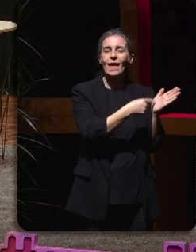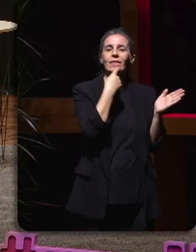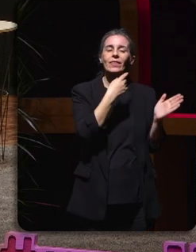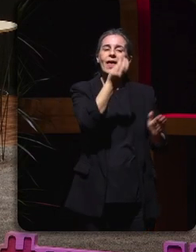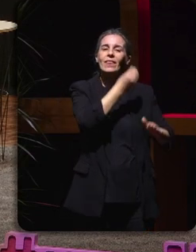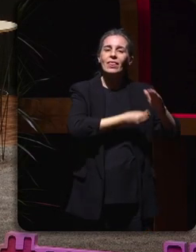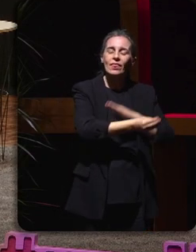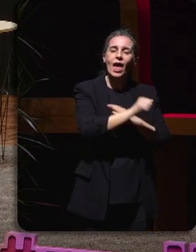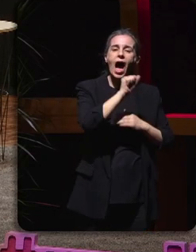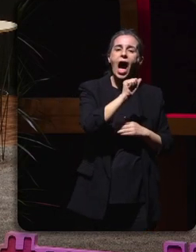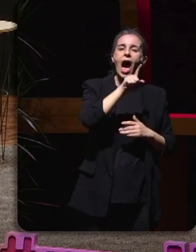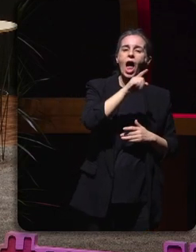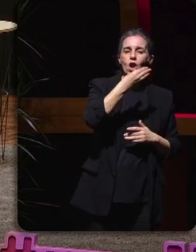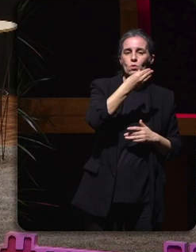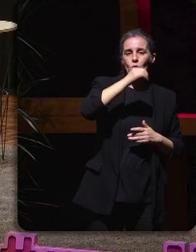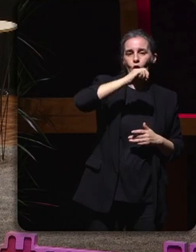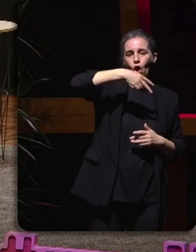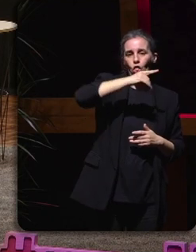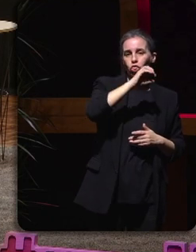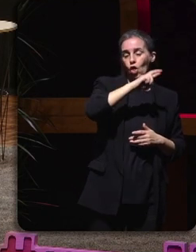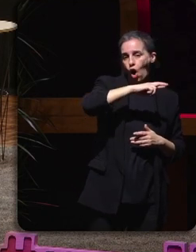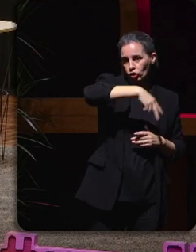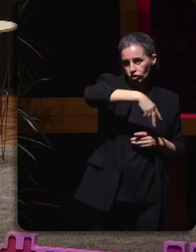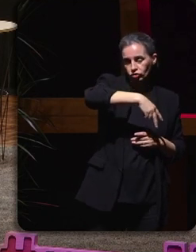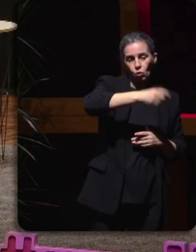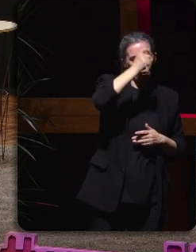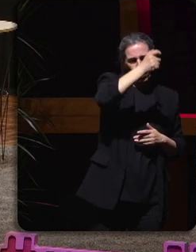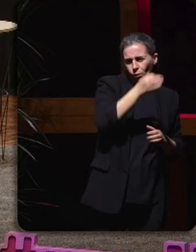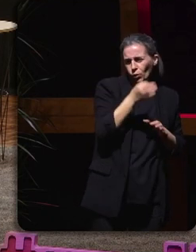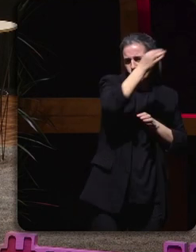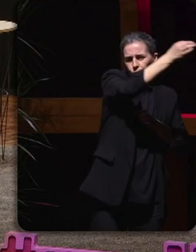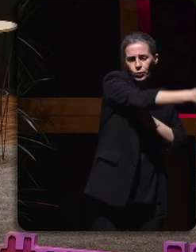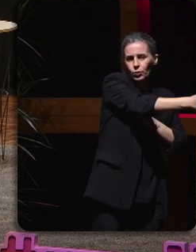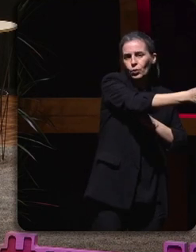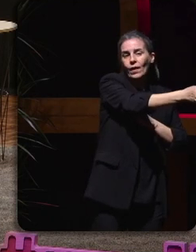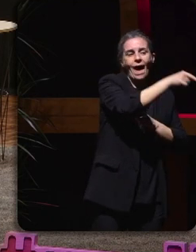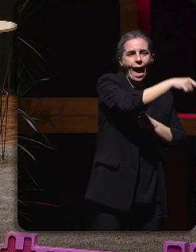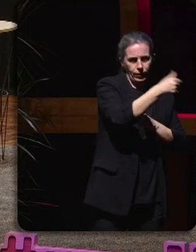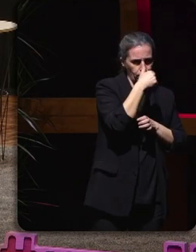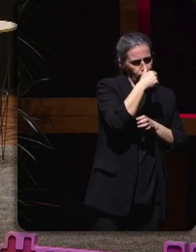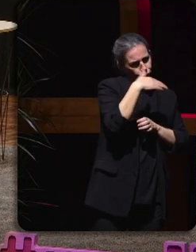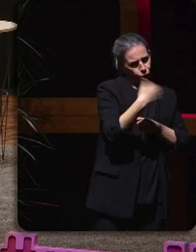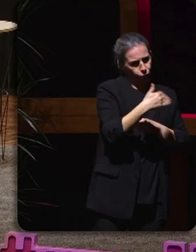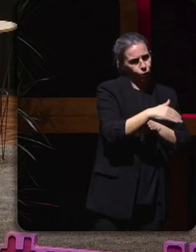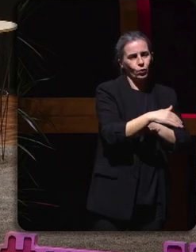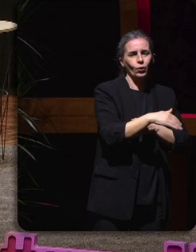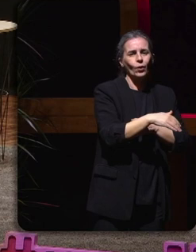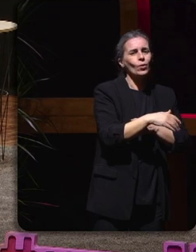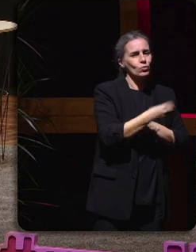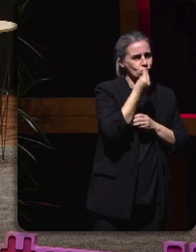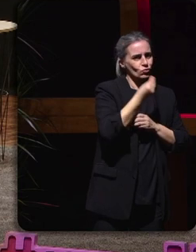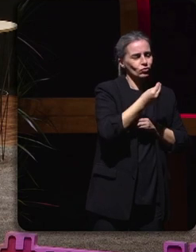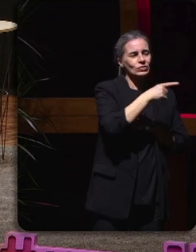nacida en al montón que era un pueblecito remoto del alpujarra donde tienen un vino peleón pero buenísimo